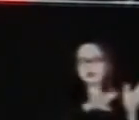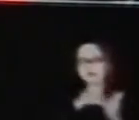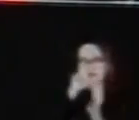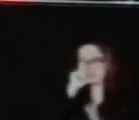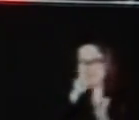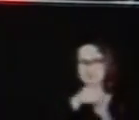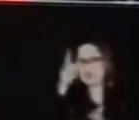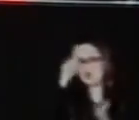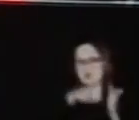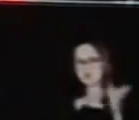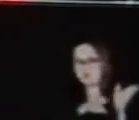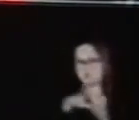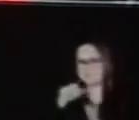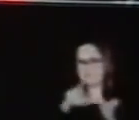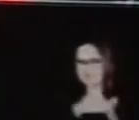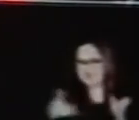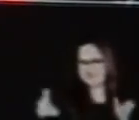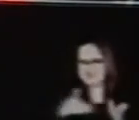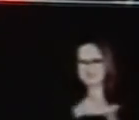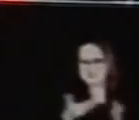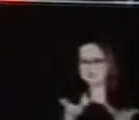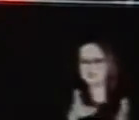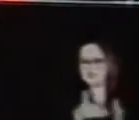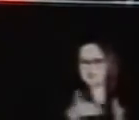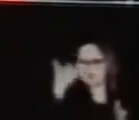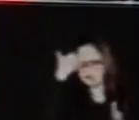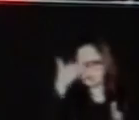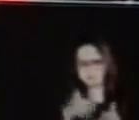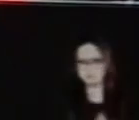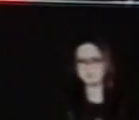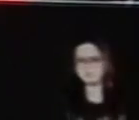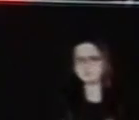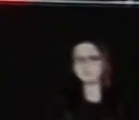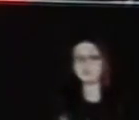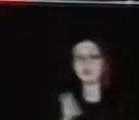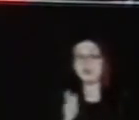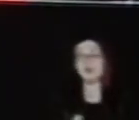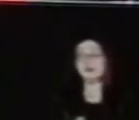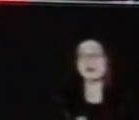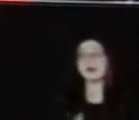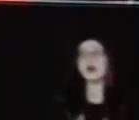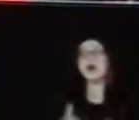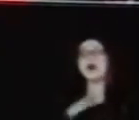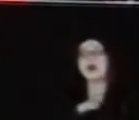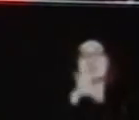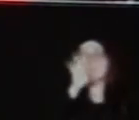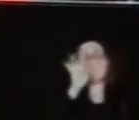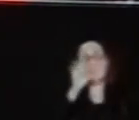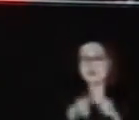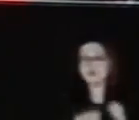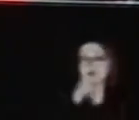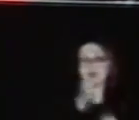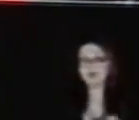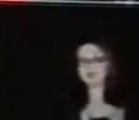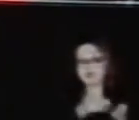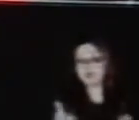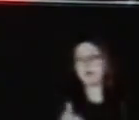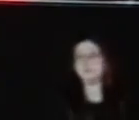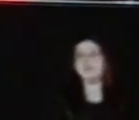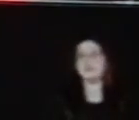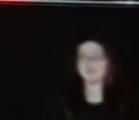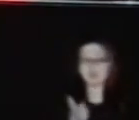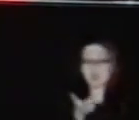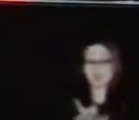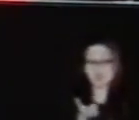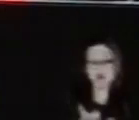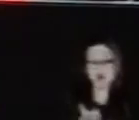los 70 del siglo pasado, es decir, durante 40 años, la economía